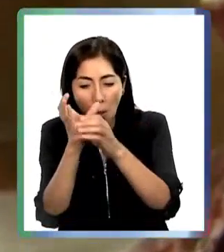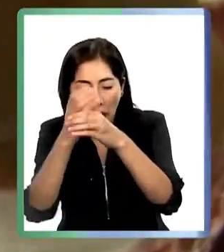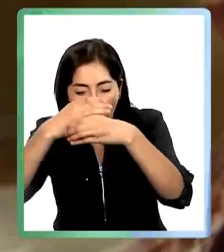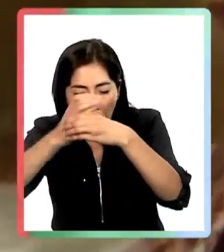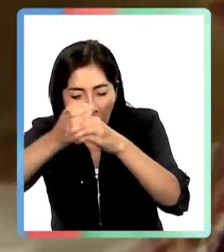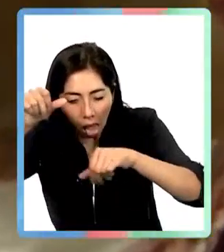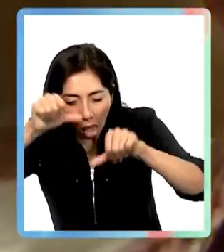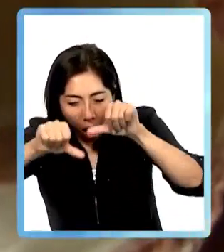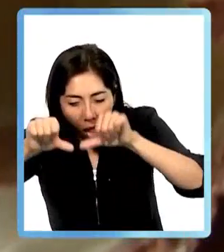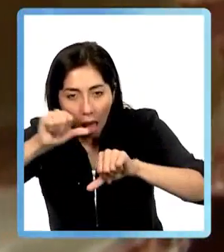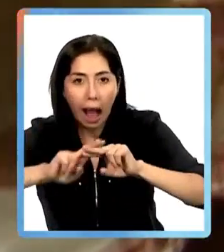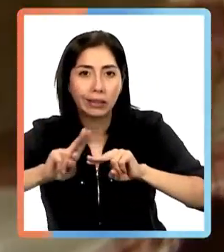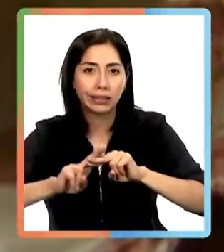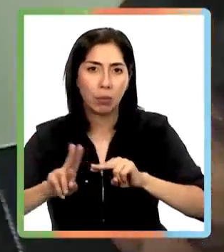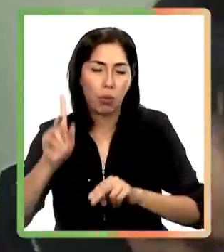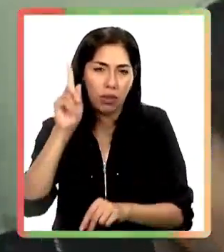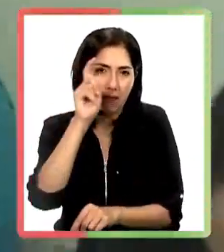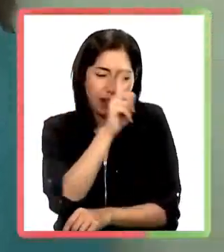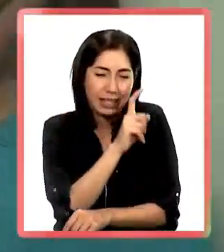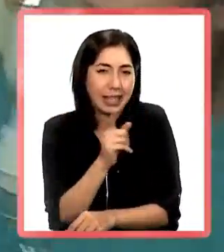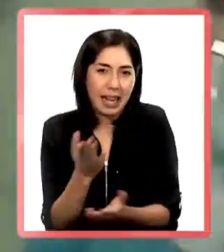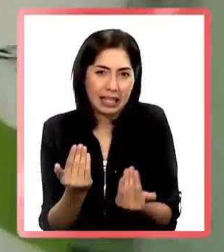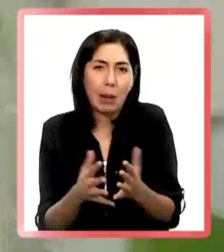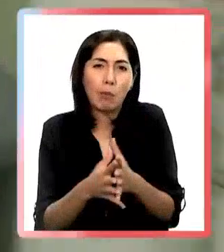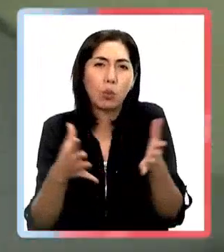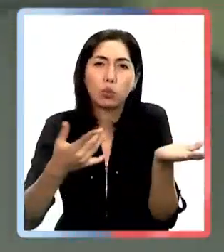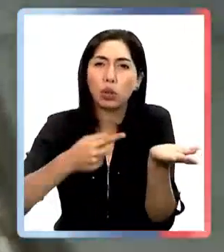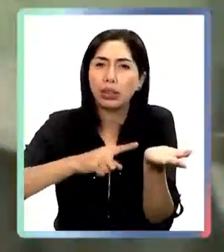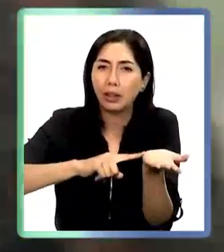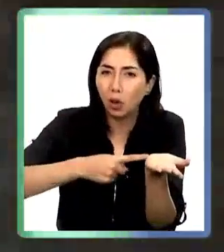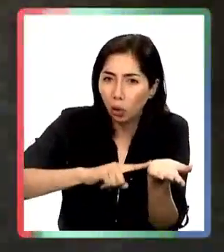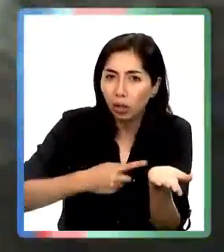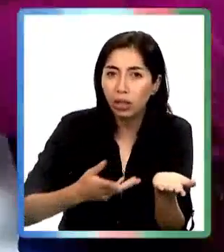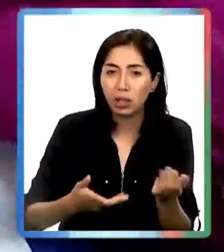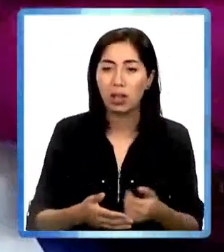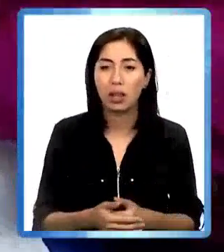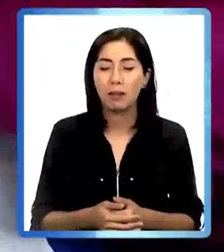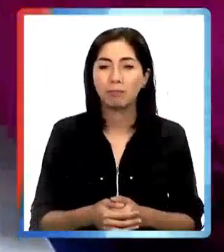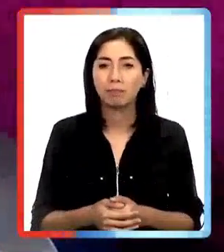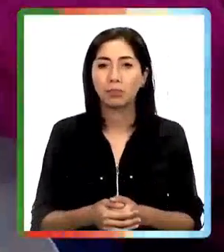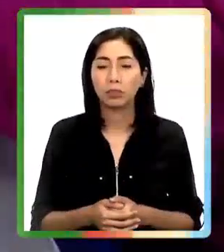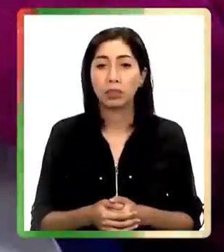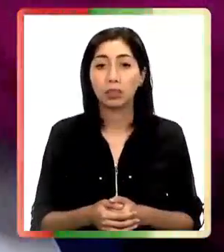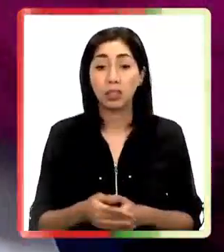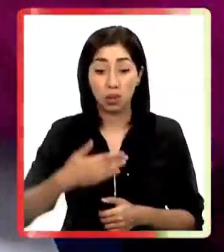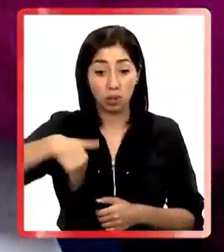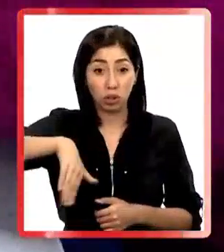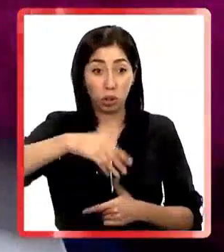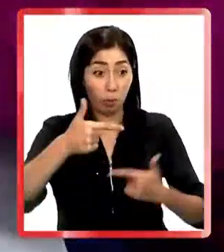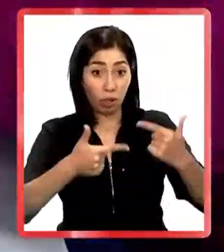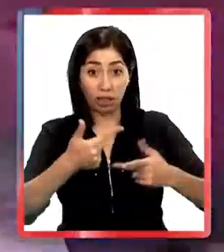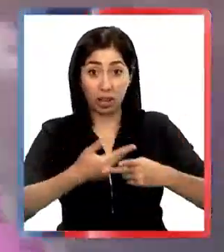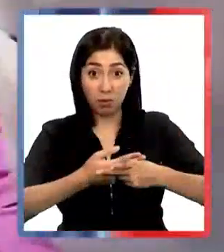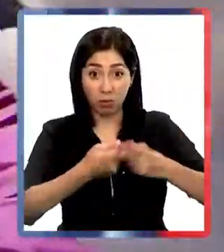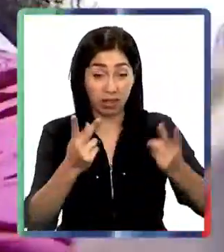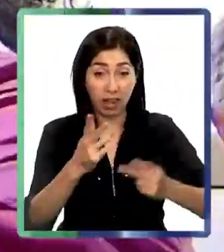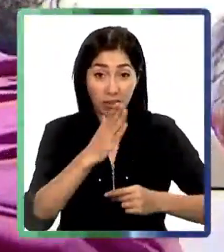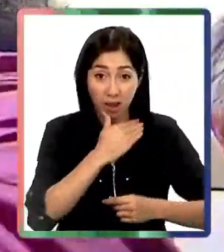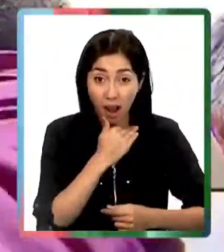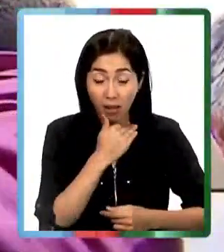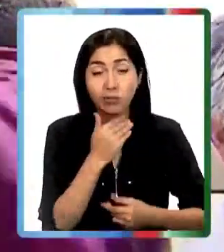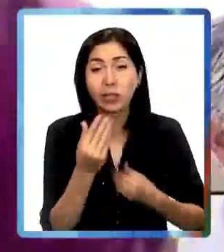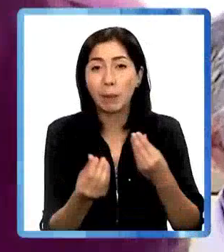creación, porque requieren mucha innovación, ¿no es cierto?, mucha tecnología, los medicamentos biológicos. Probablemente, si no creamos una política pública de ese